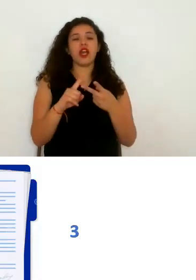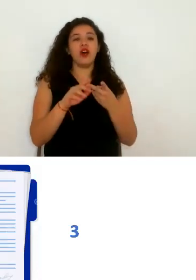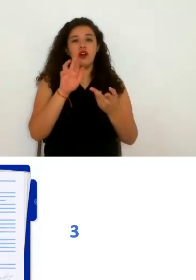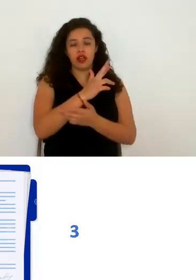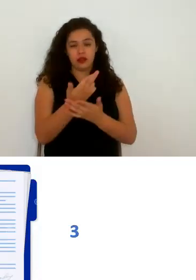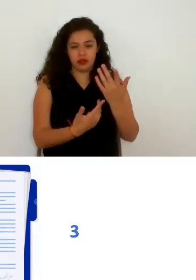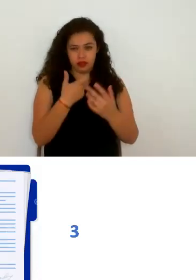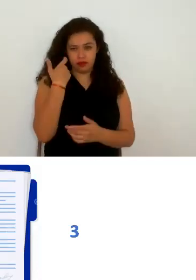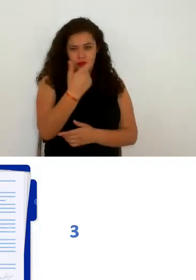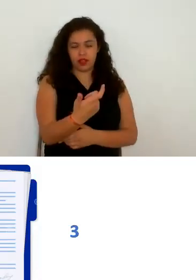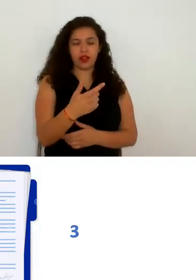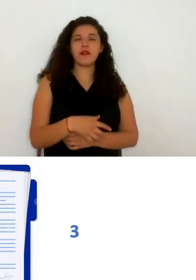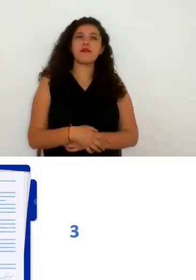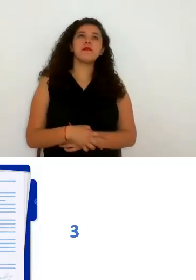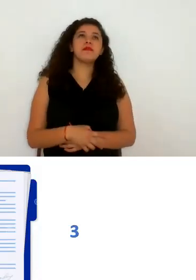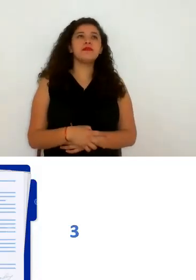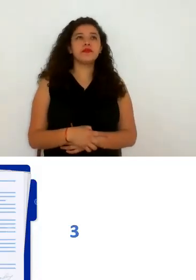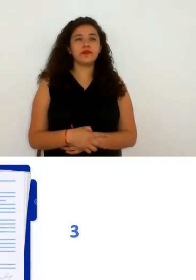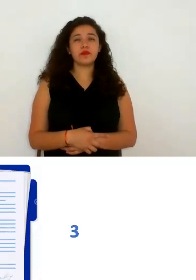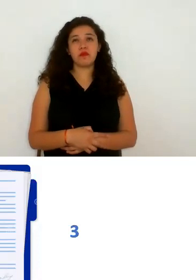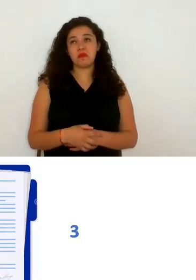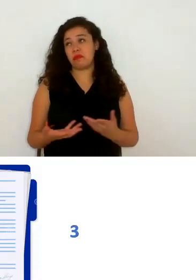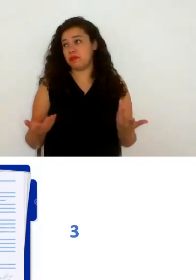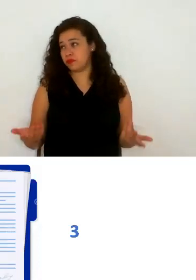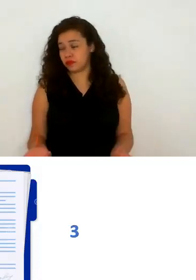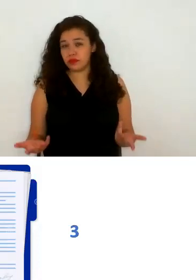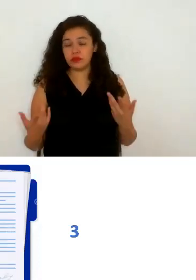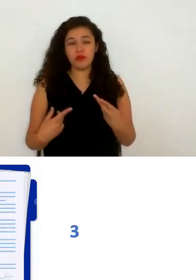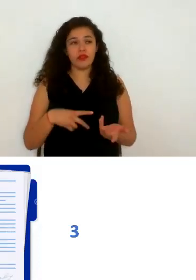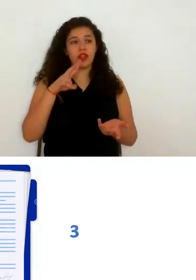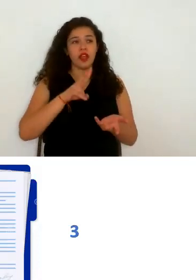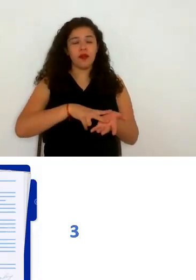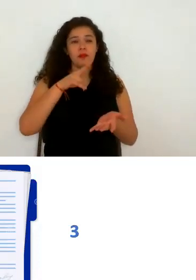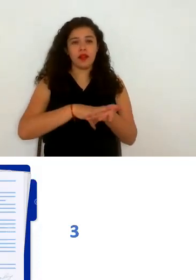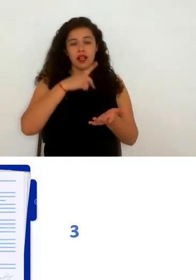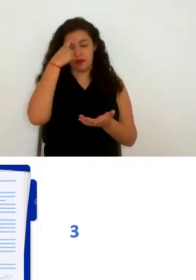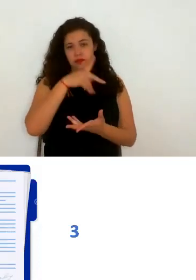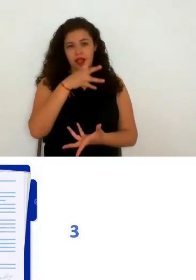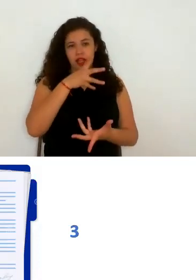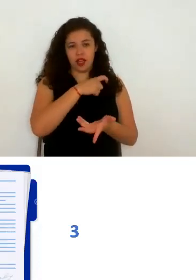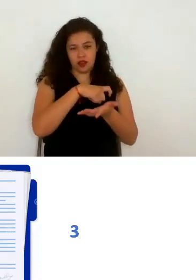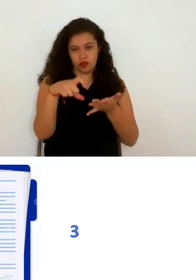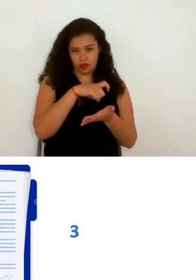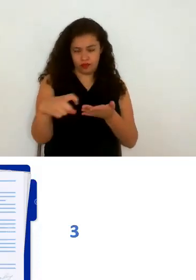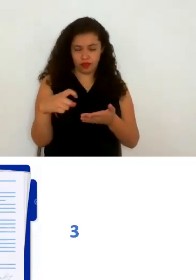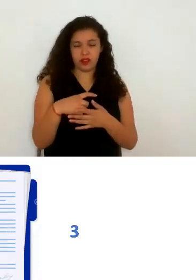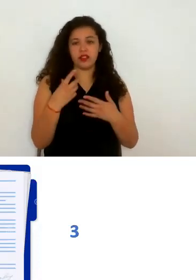pago o a lo mejor si recibe vales de despensa, pues tenemos la